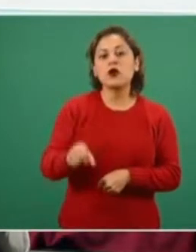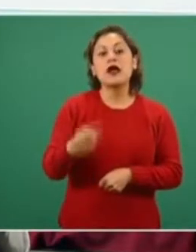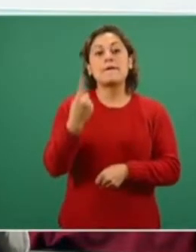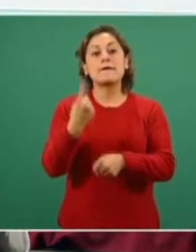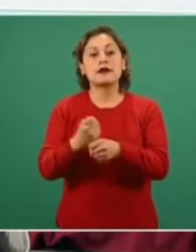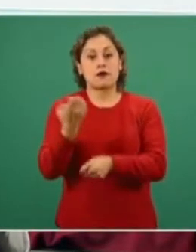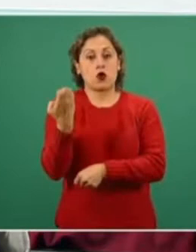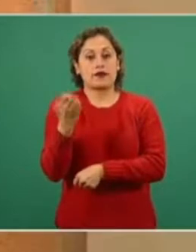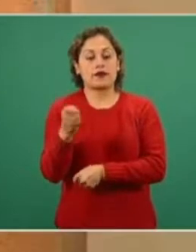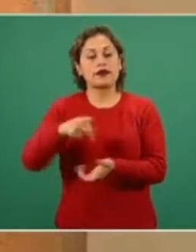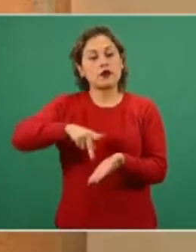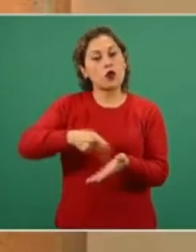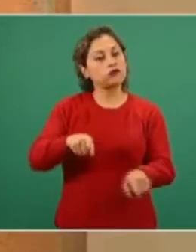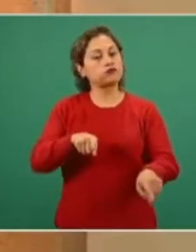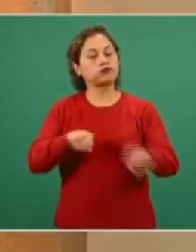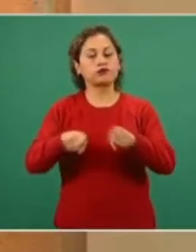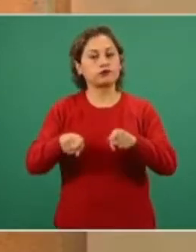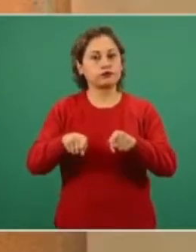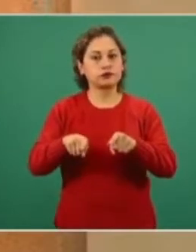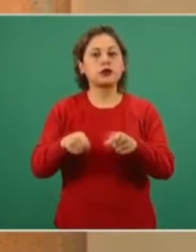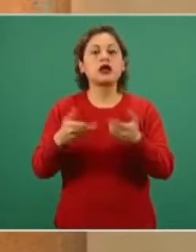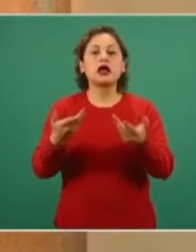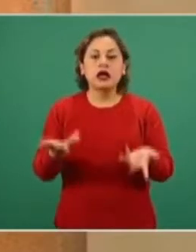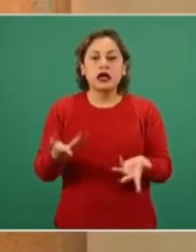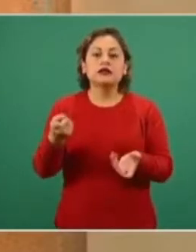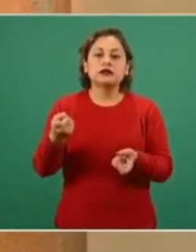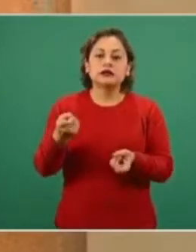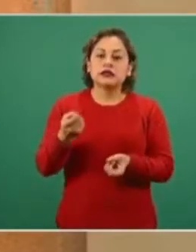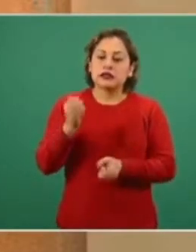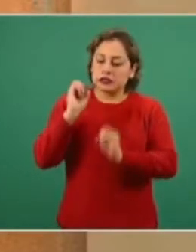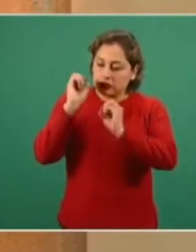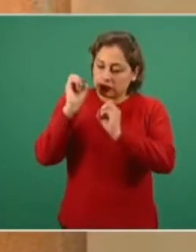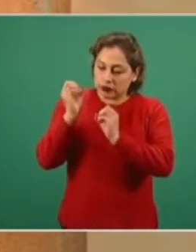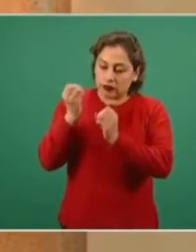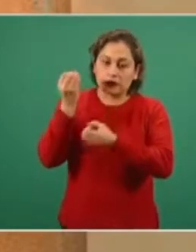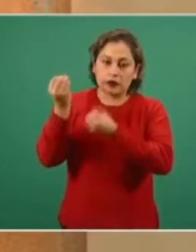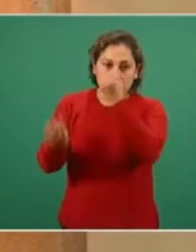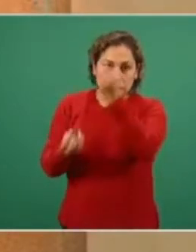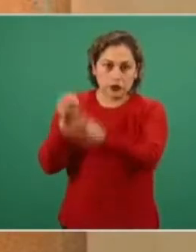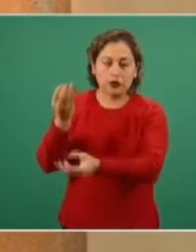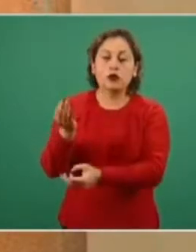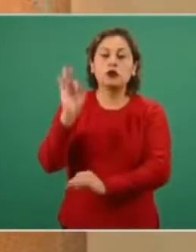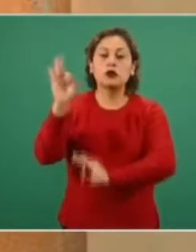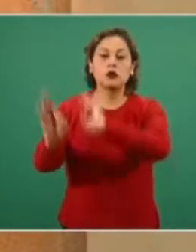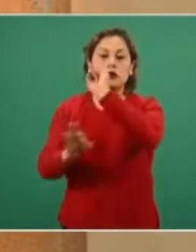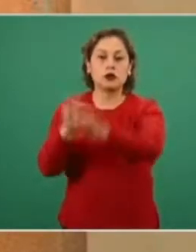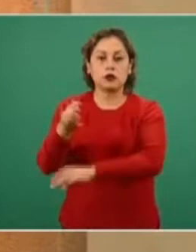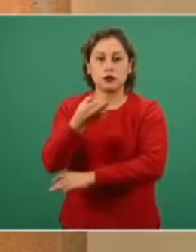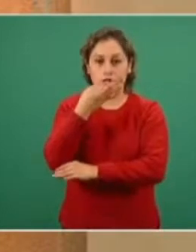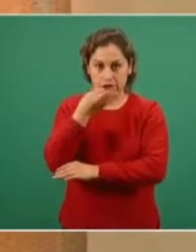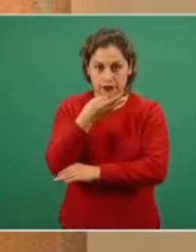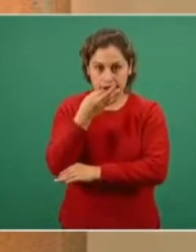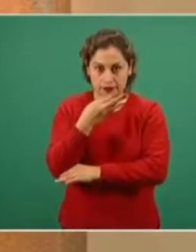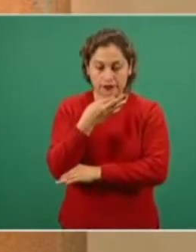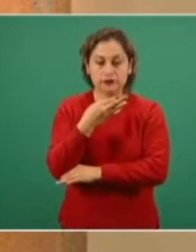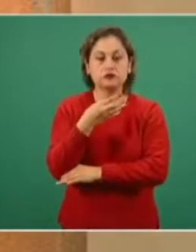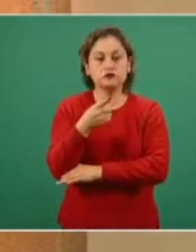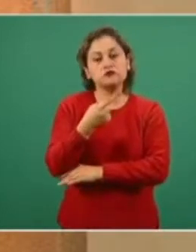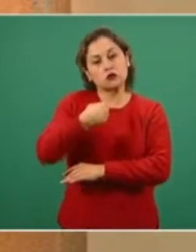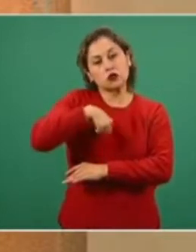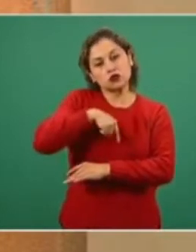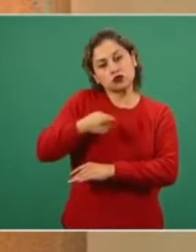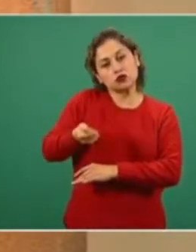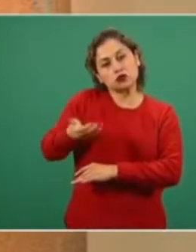convulsiones, se instauró un tratamiento intensivo y se hizo algo que en medicina le